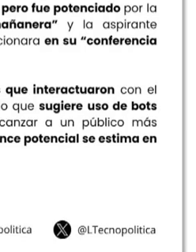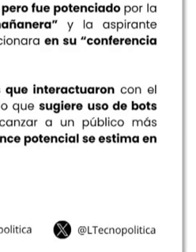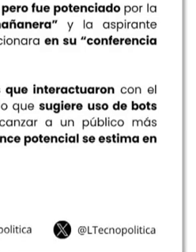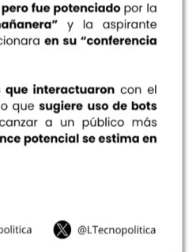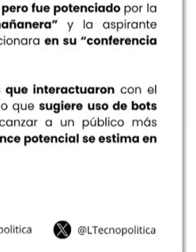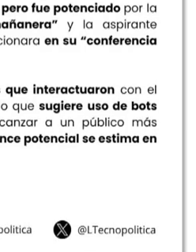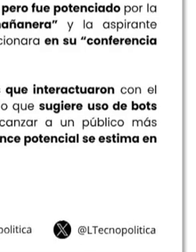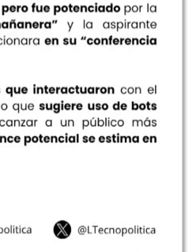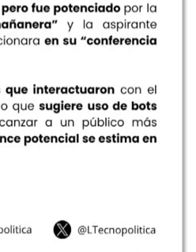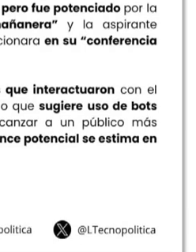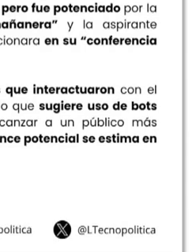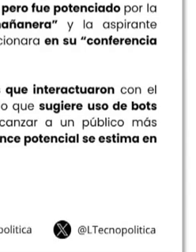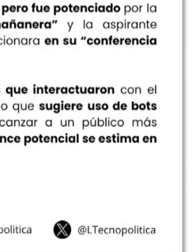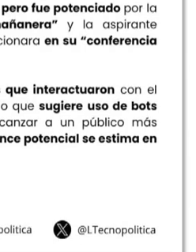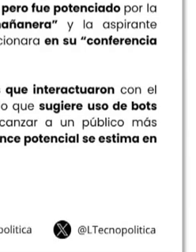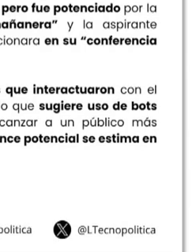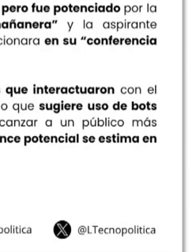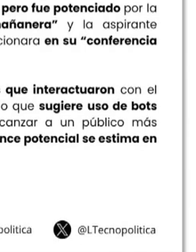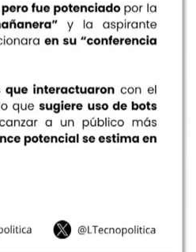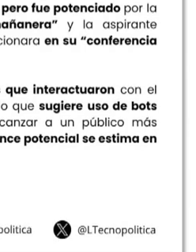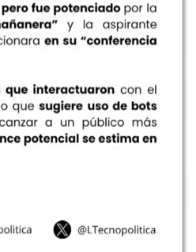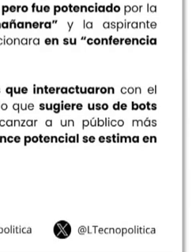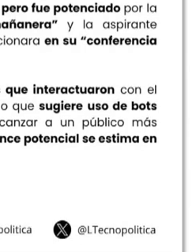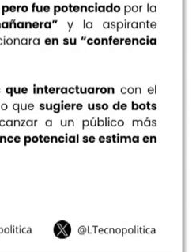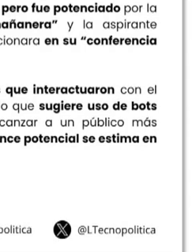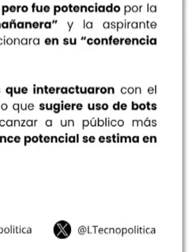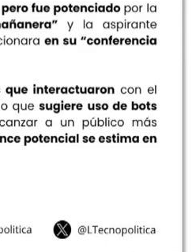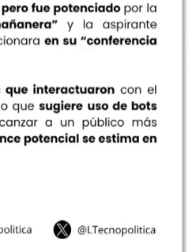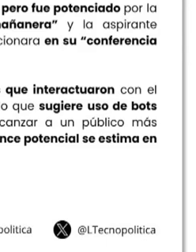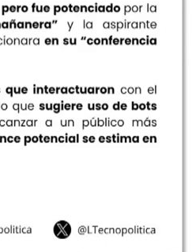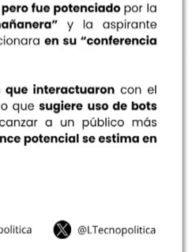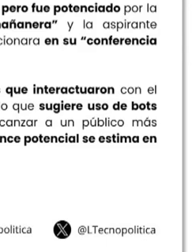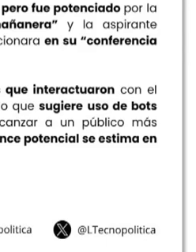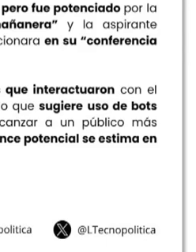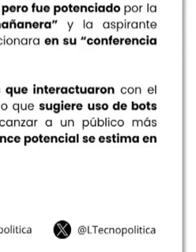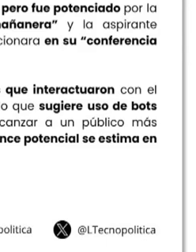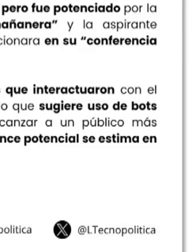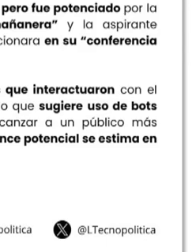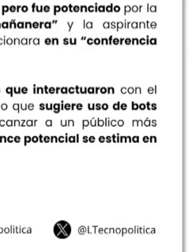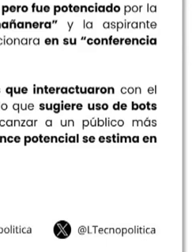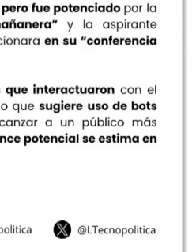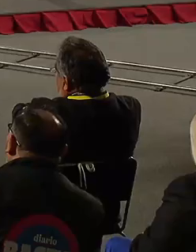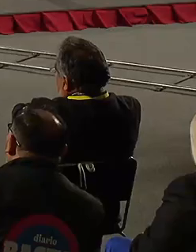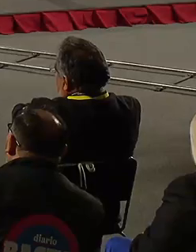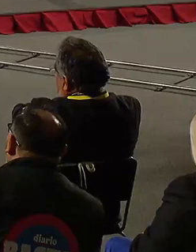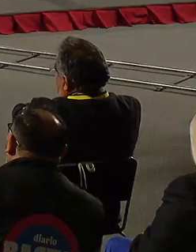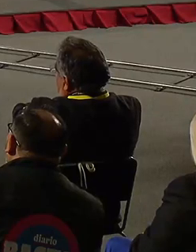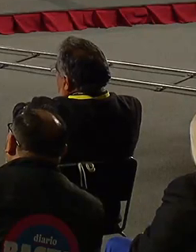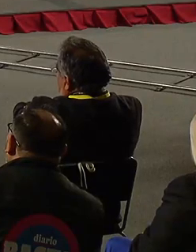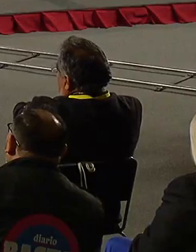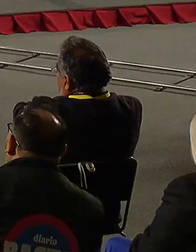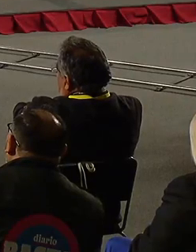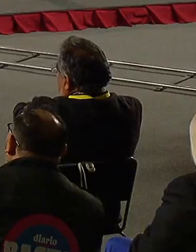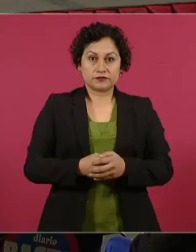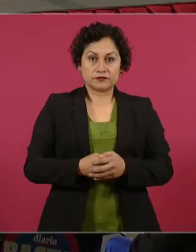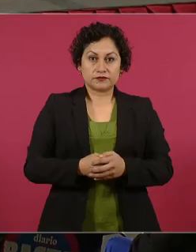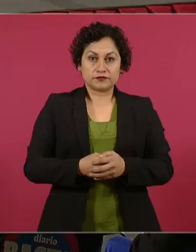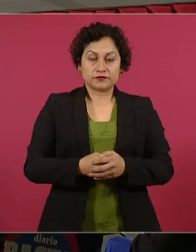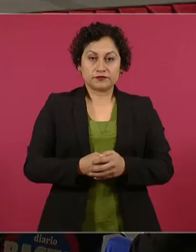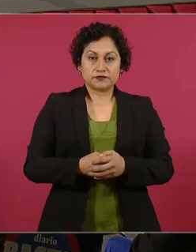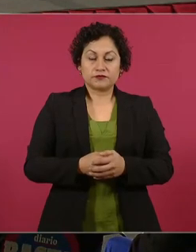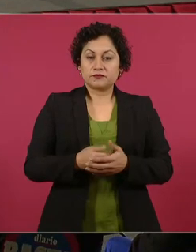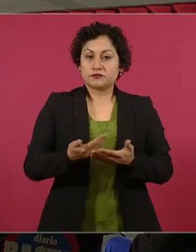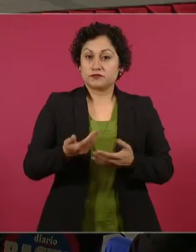respaldo empiezan a retuitear. Y así es como el hashtag, la tendencia en